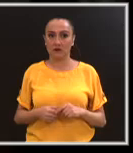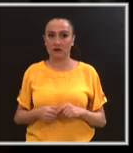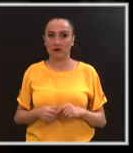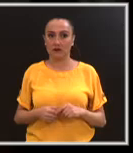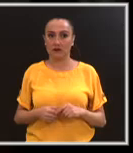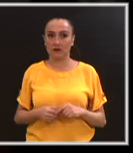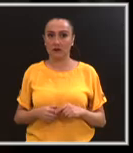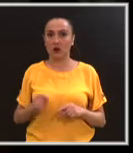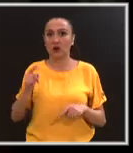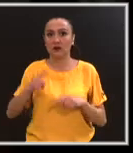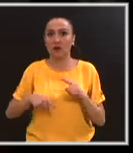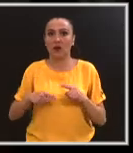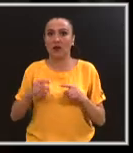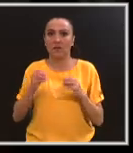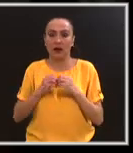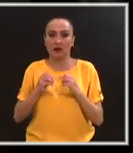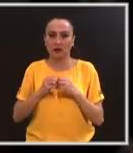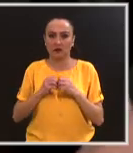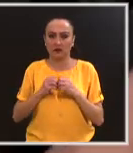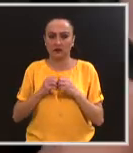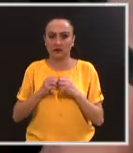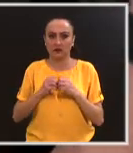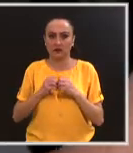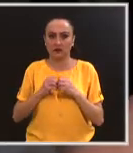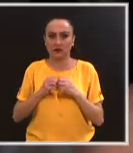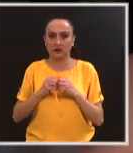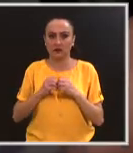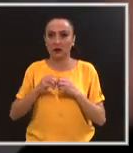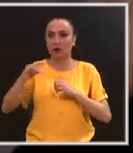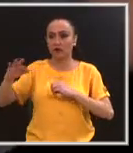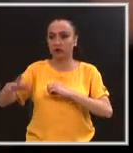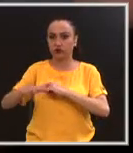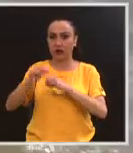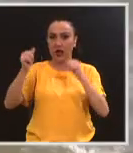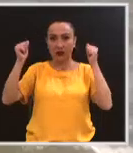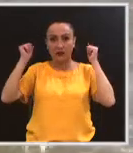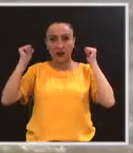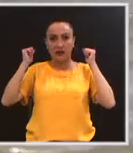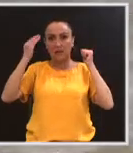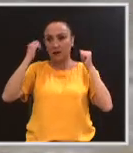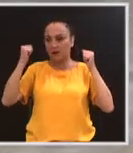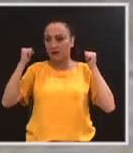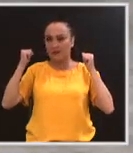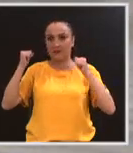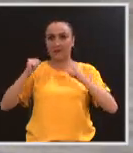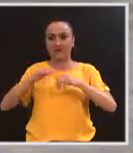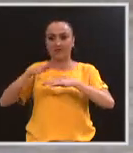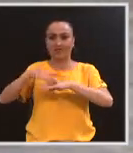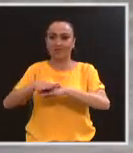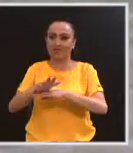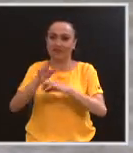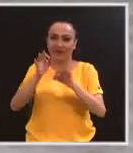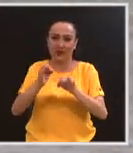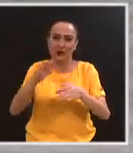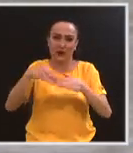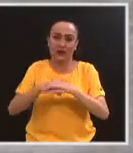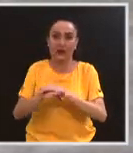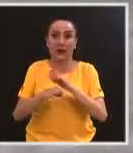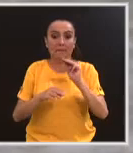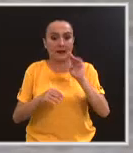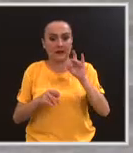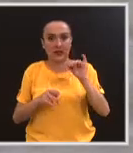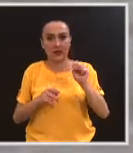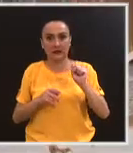no no se puede más ya y es mare lo llega aquí por lado atrás mangl hace un año Doña